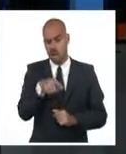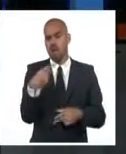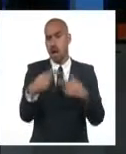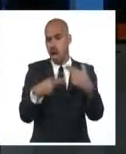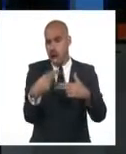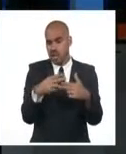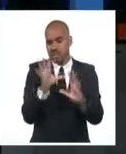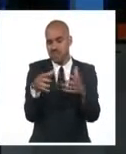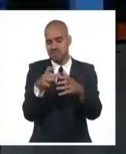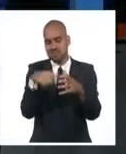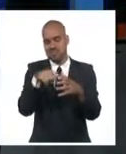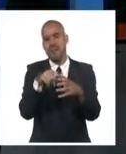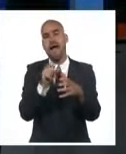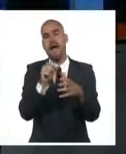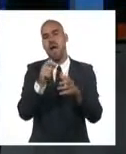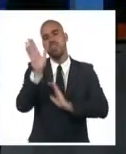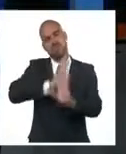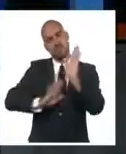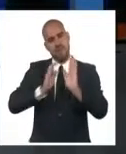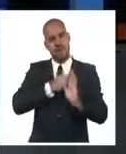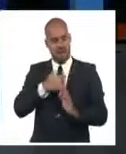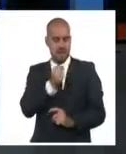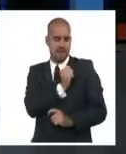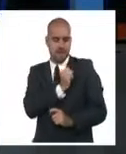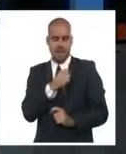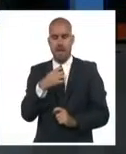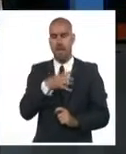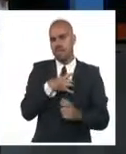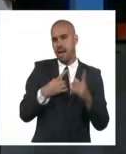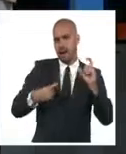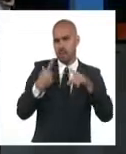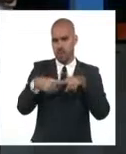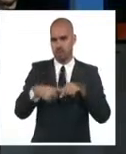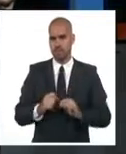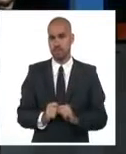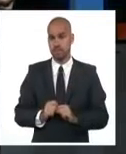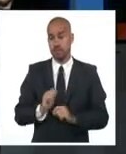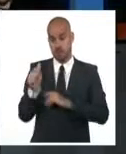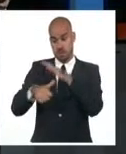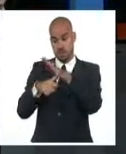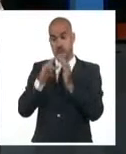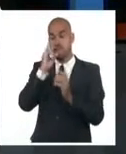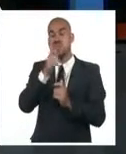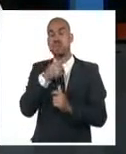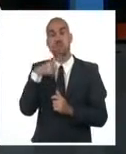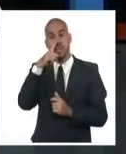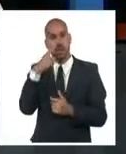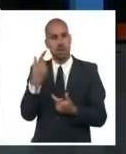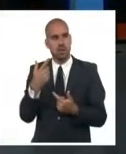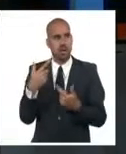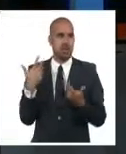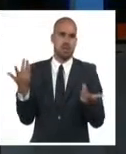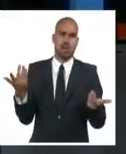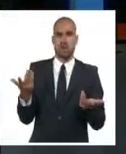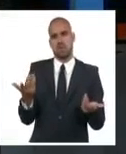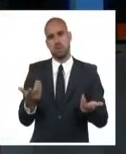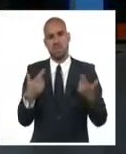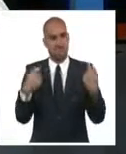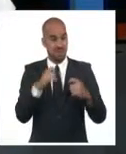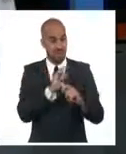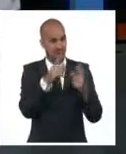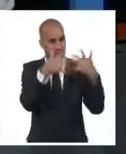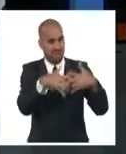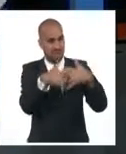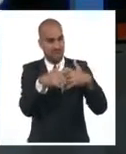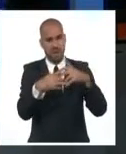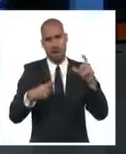Por eso el propio presidente Biden, lo estábamos escuchando, se preguntaba cuándo iba a enfrentar a los cabilderos de la industria de las armas,